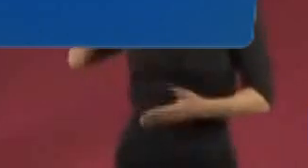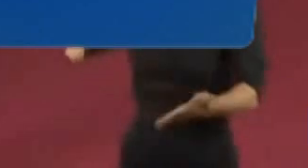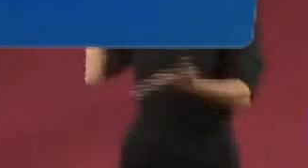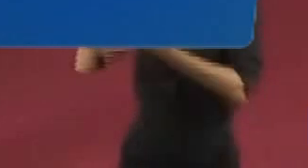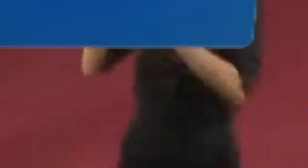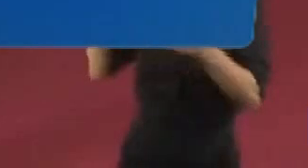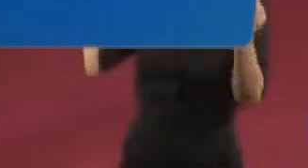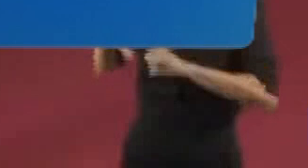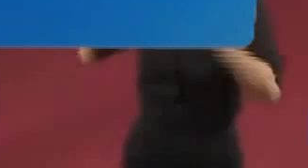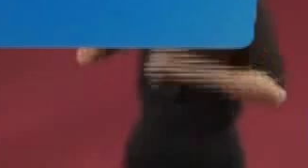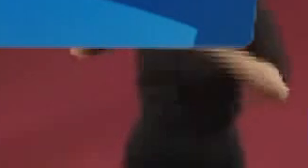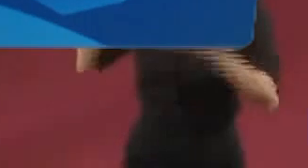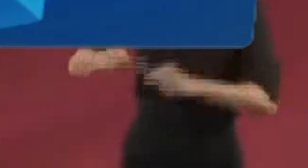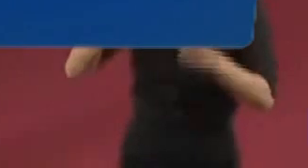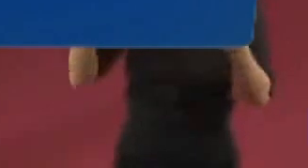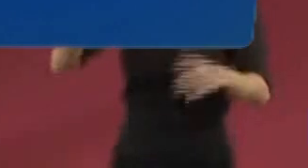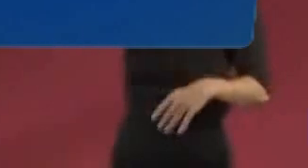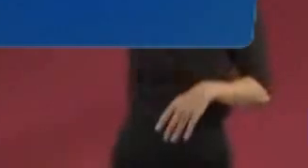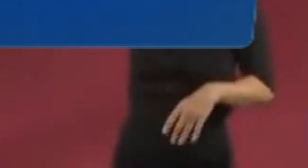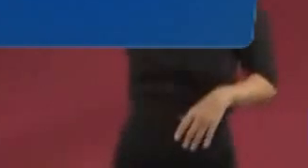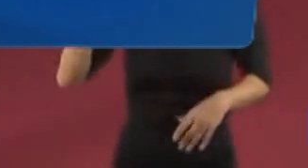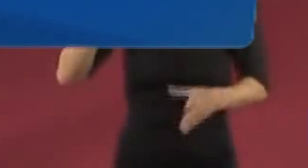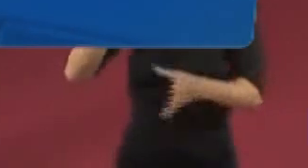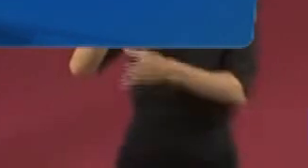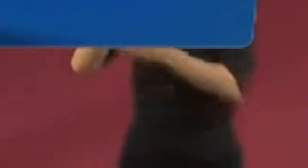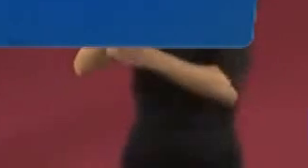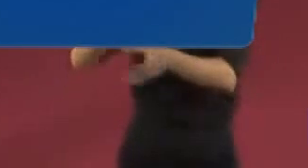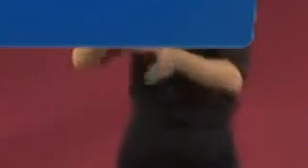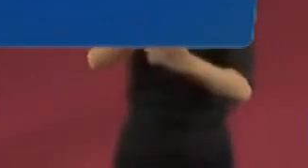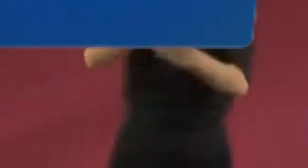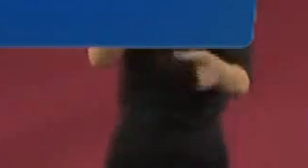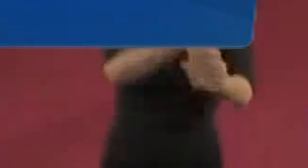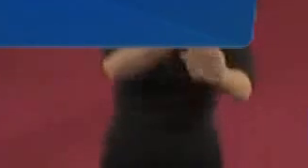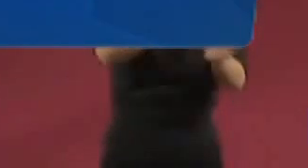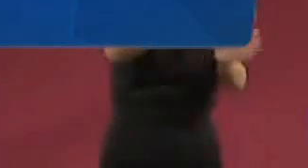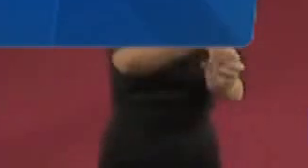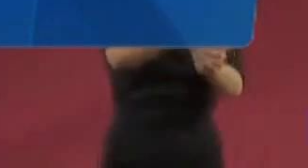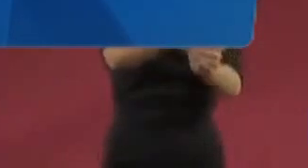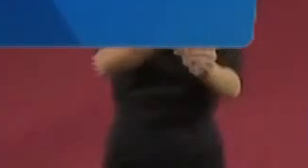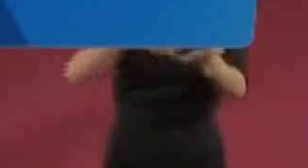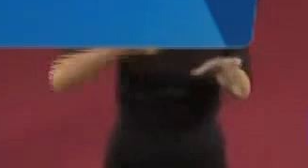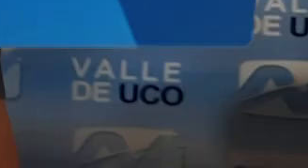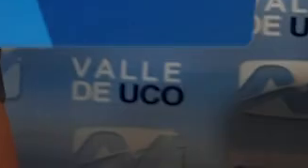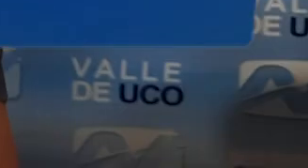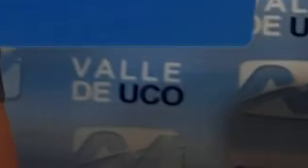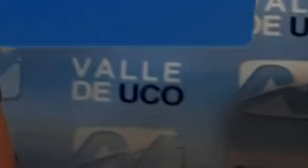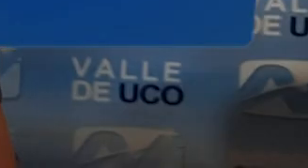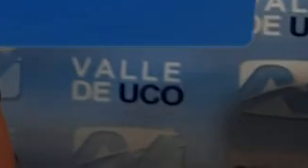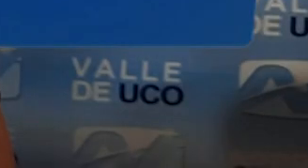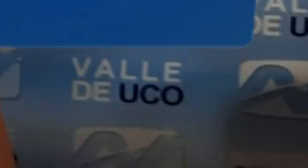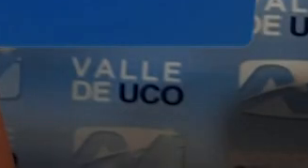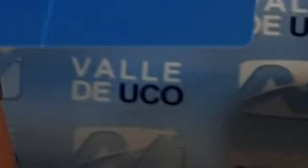que y que son apodados por la comunidad en su conjunto y por el congreso Me parece que eso ya es un salto grandísimo en términos de